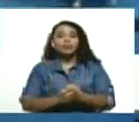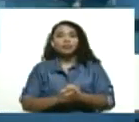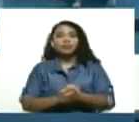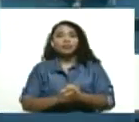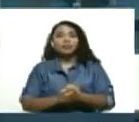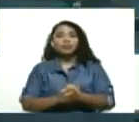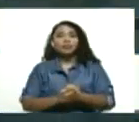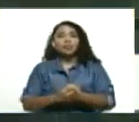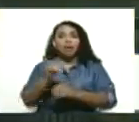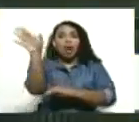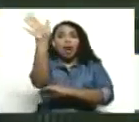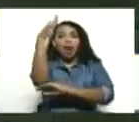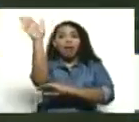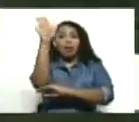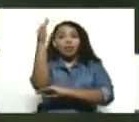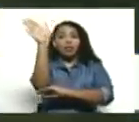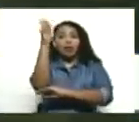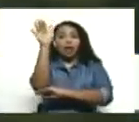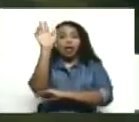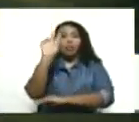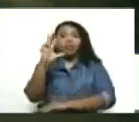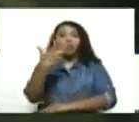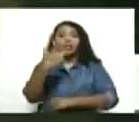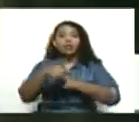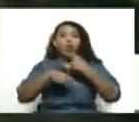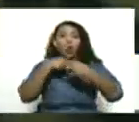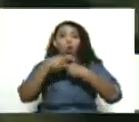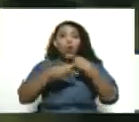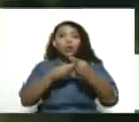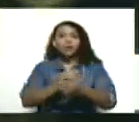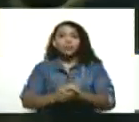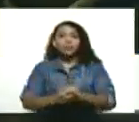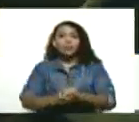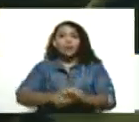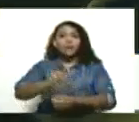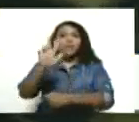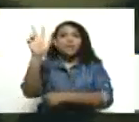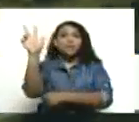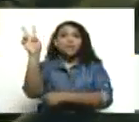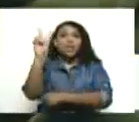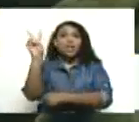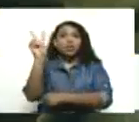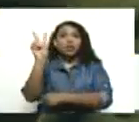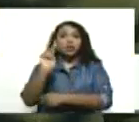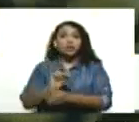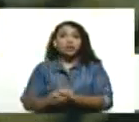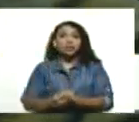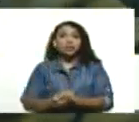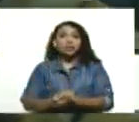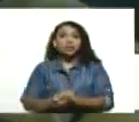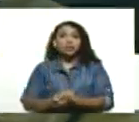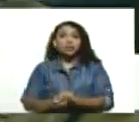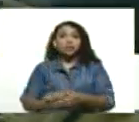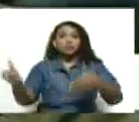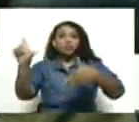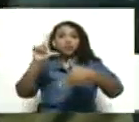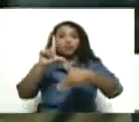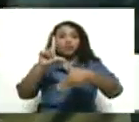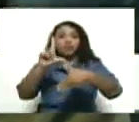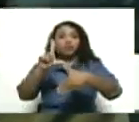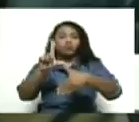la bandera Tricolor la venezolaridad el latinoamericanismo